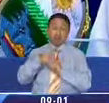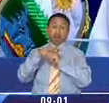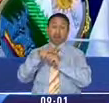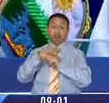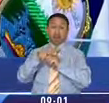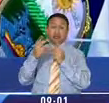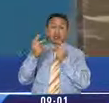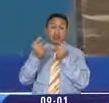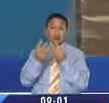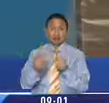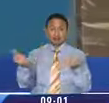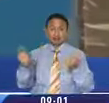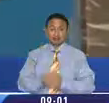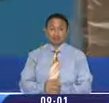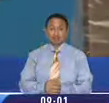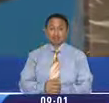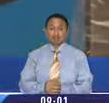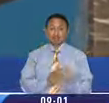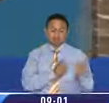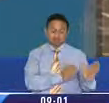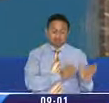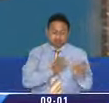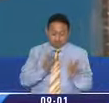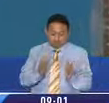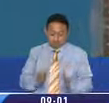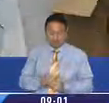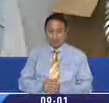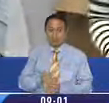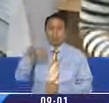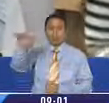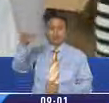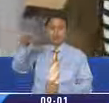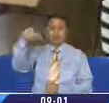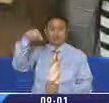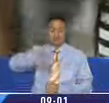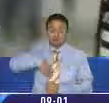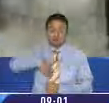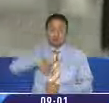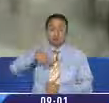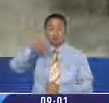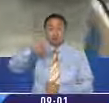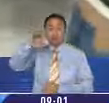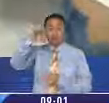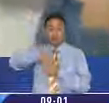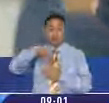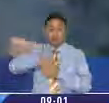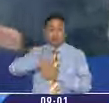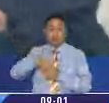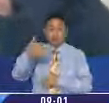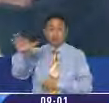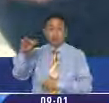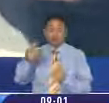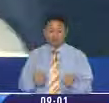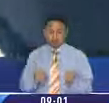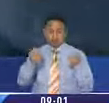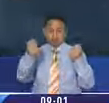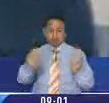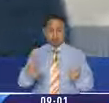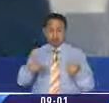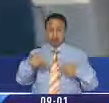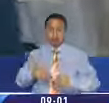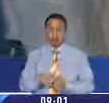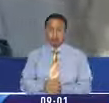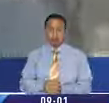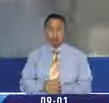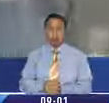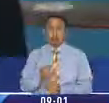los comicios. Como segunda fase estuvo la entrega de papeletas, sufragio de los ciudadanos, entrega de documentos y certificaciones, para cerrar con la